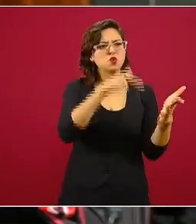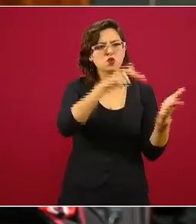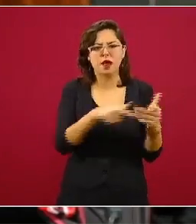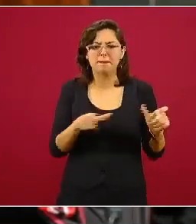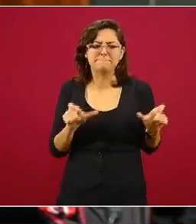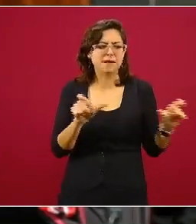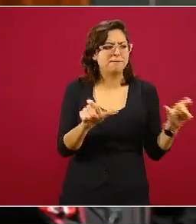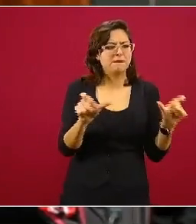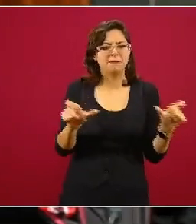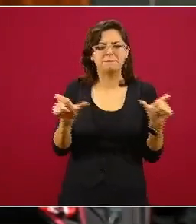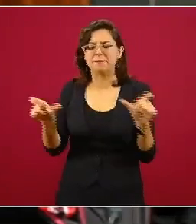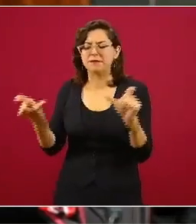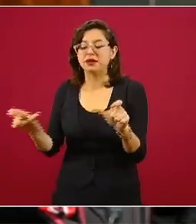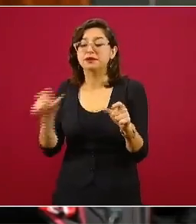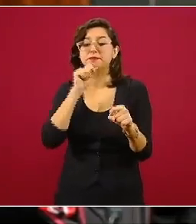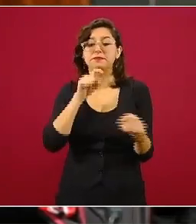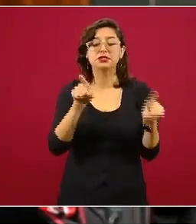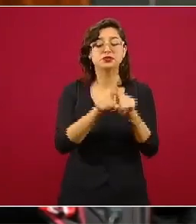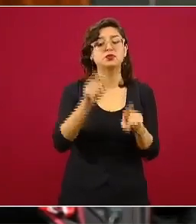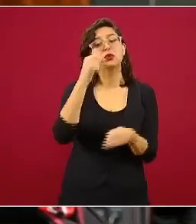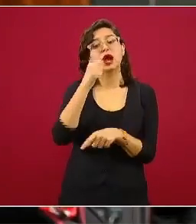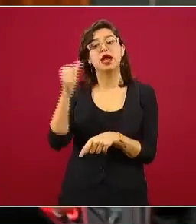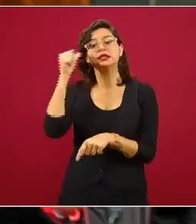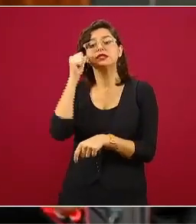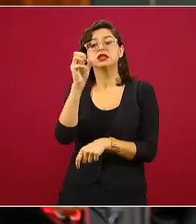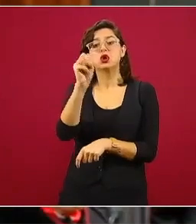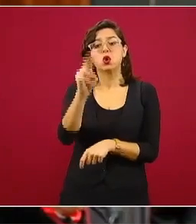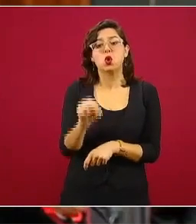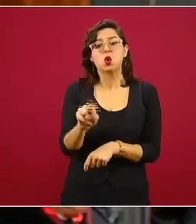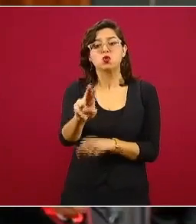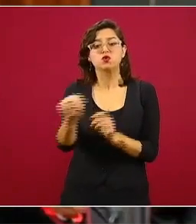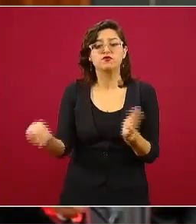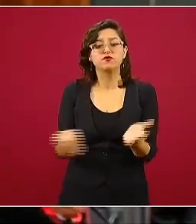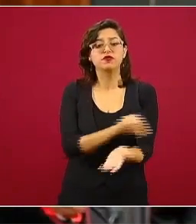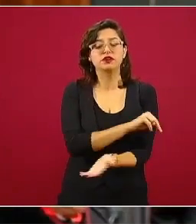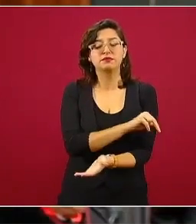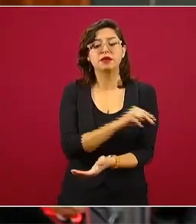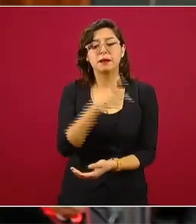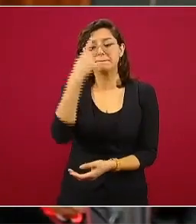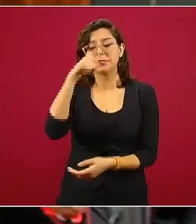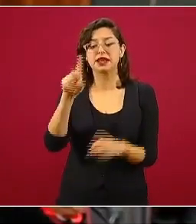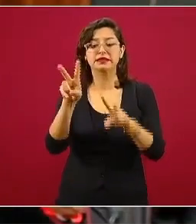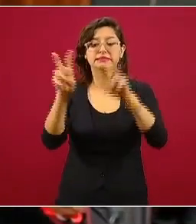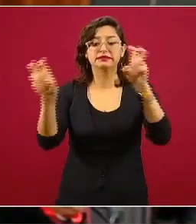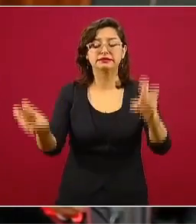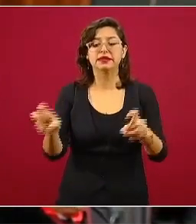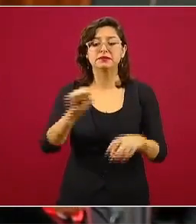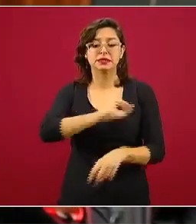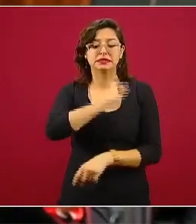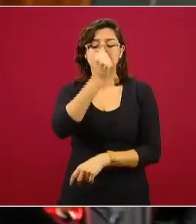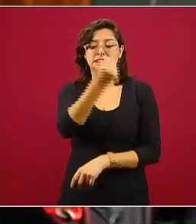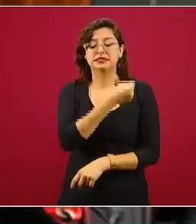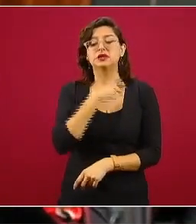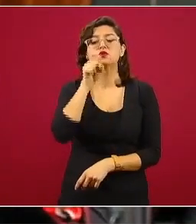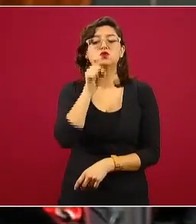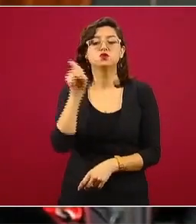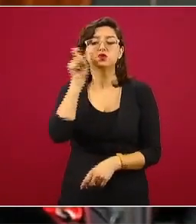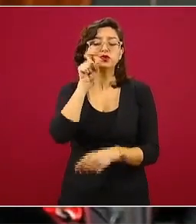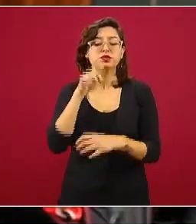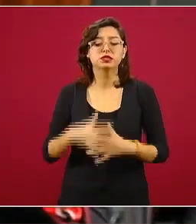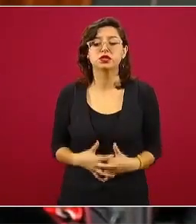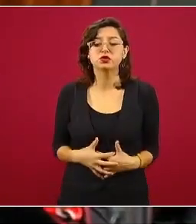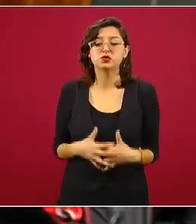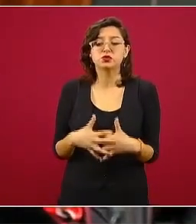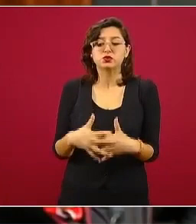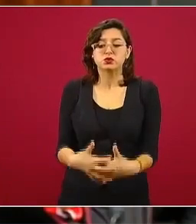la segunda, ayer en la ONU también se firmó un pronunciamiento para que se considere la salud sexual y reproductiva como un tema esencial que